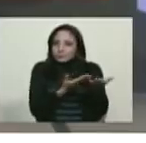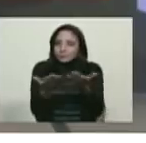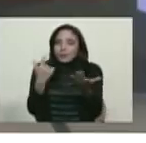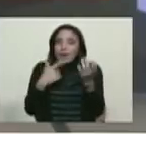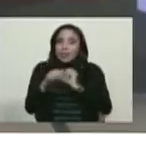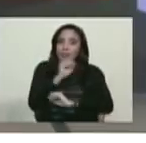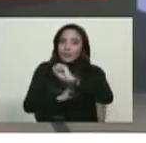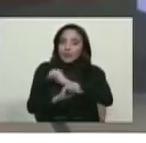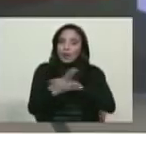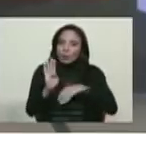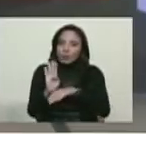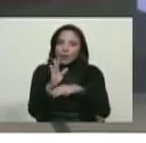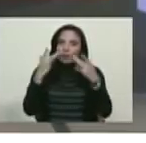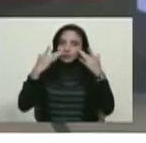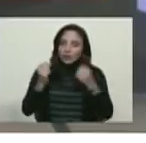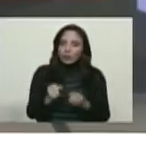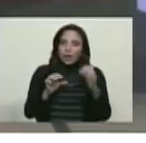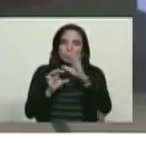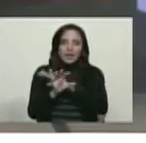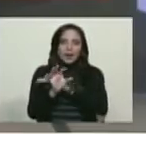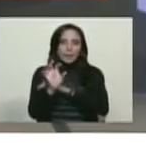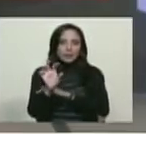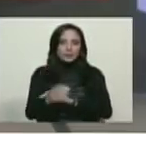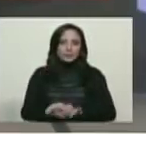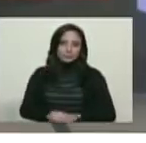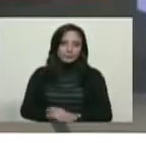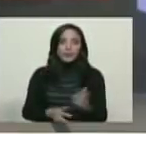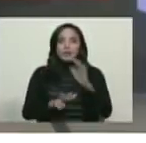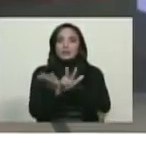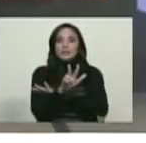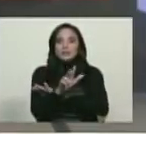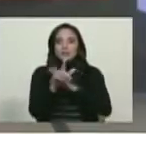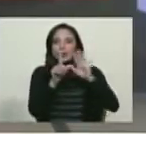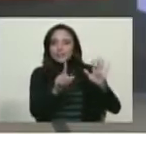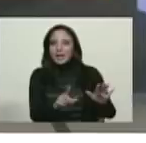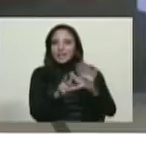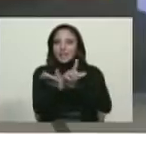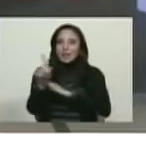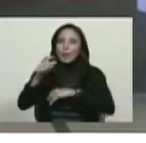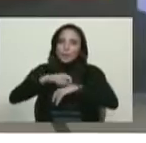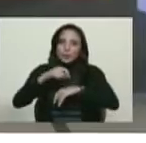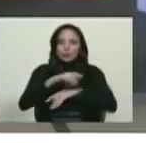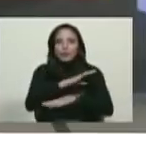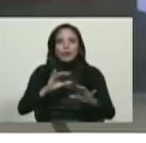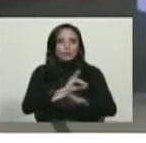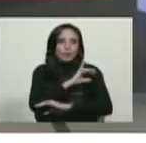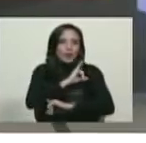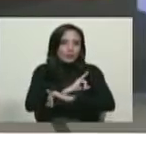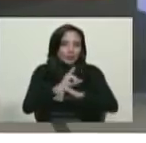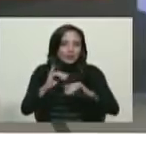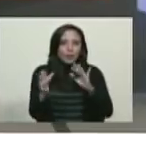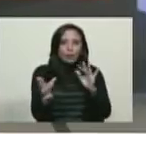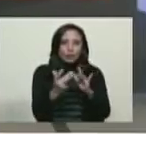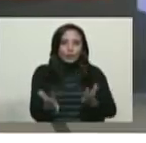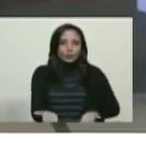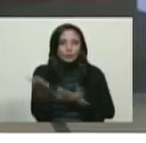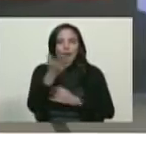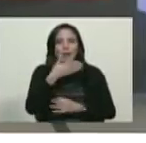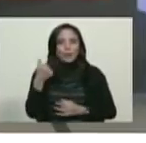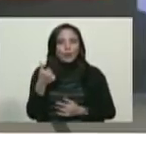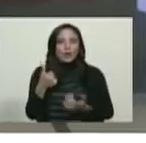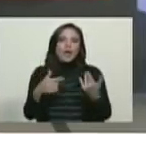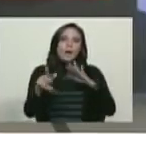defensa máxima de nuestro territorio. 6:31 de la tarde, cerramos este paréntesis en directo. Continúe